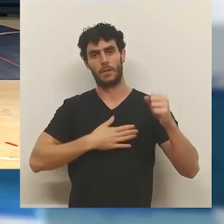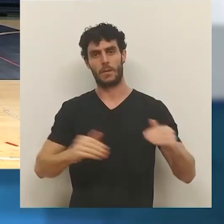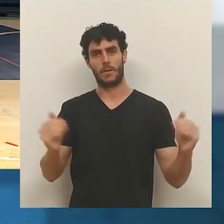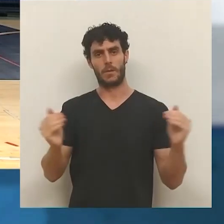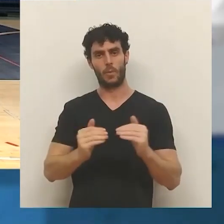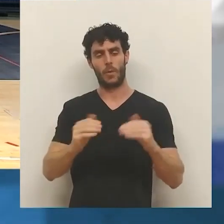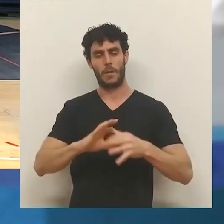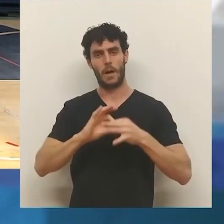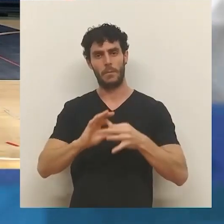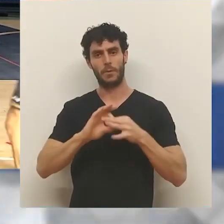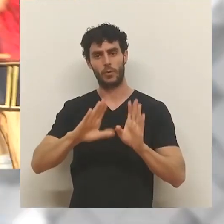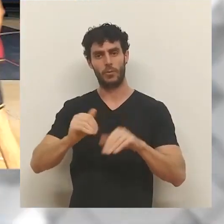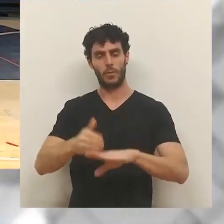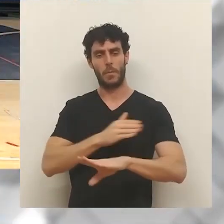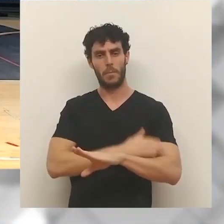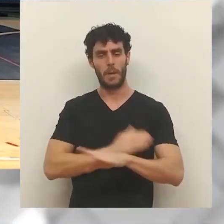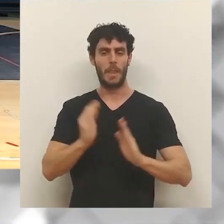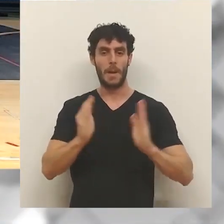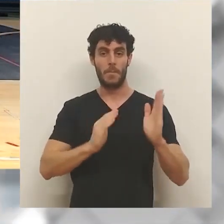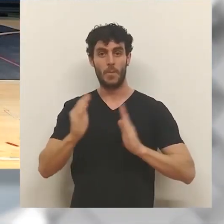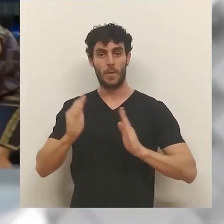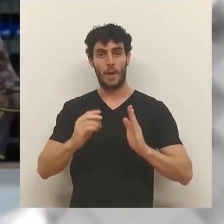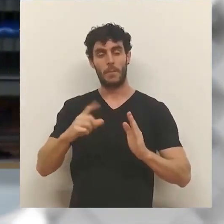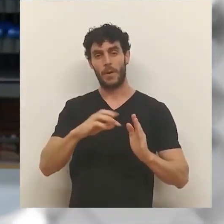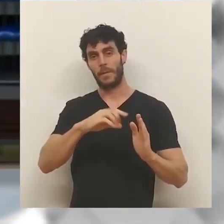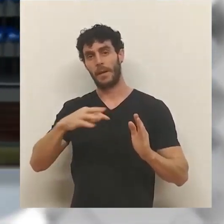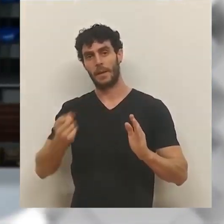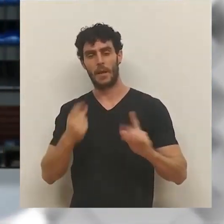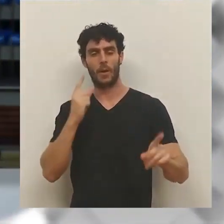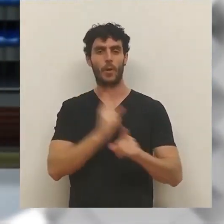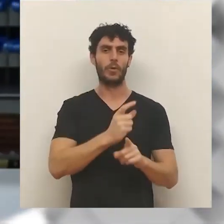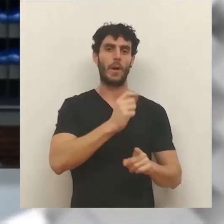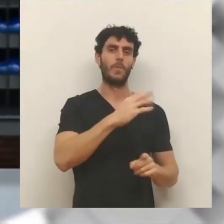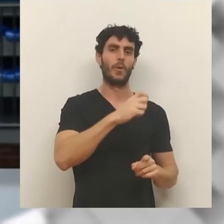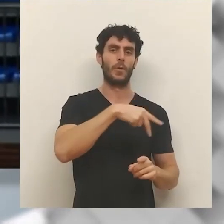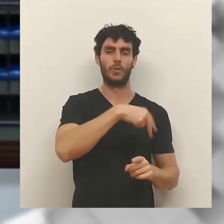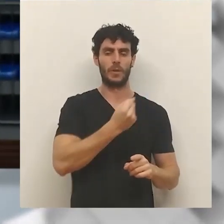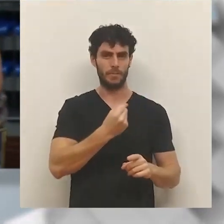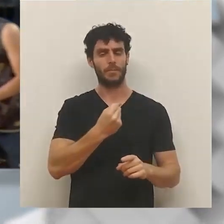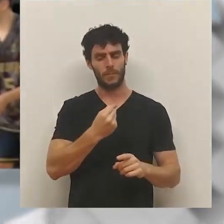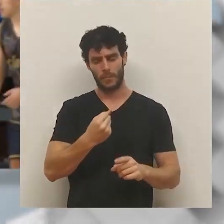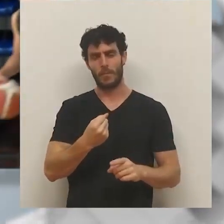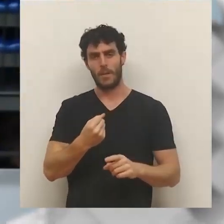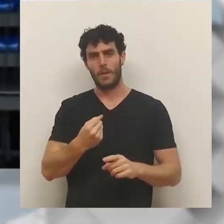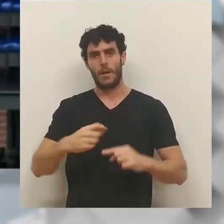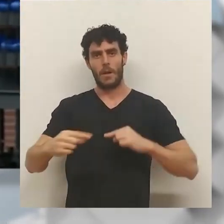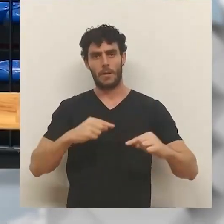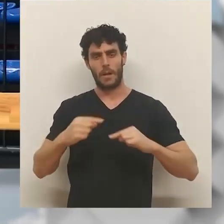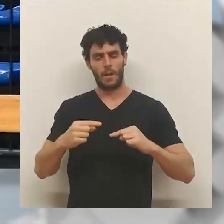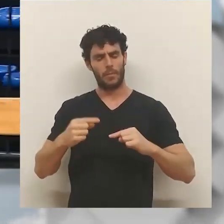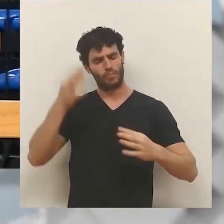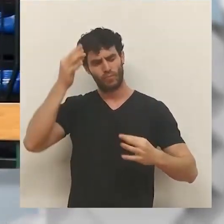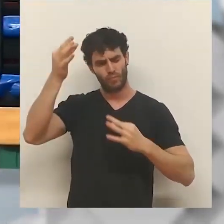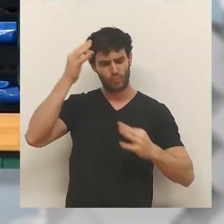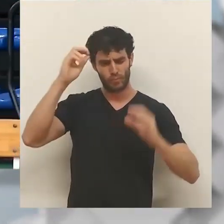su puesta a punto y de hecho mañana jueves disputará su último amistoso de pretemporada. Será en Amorevieta ante el Zornocha. Encuentro que